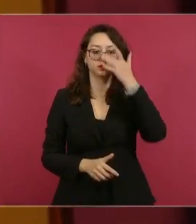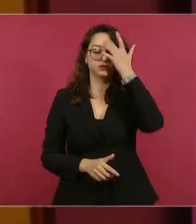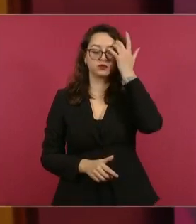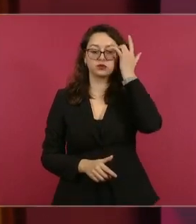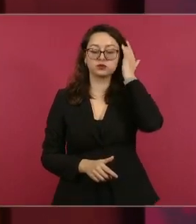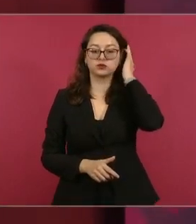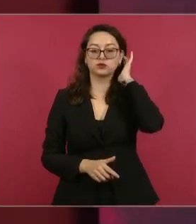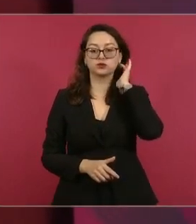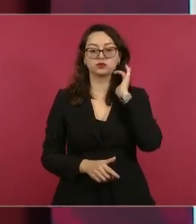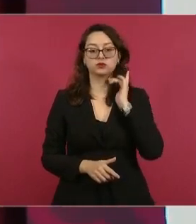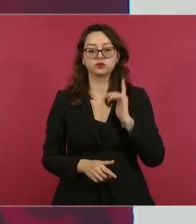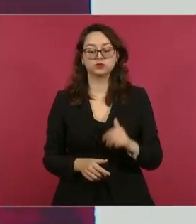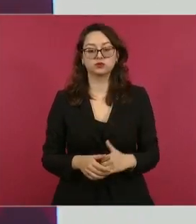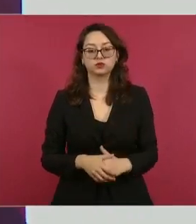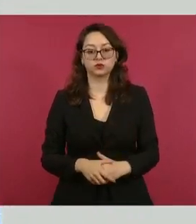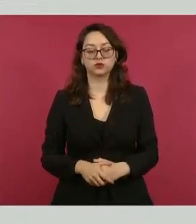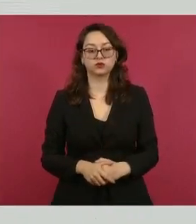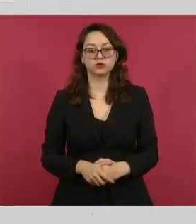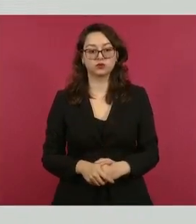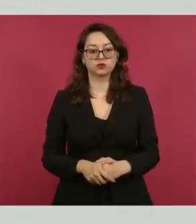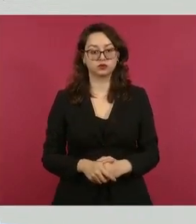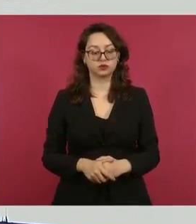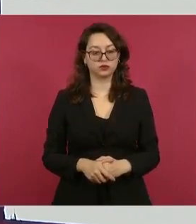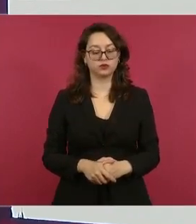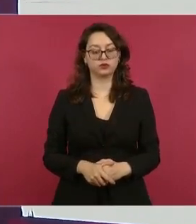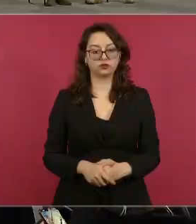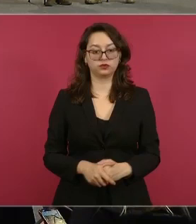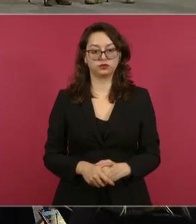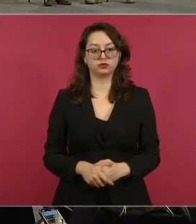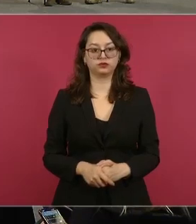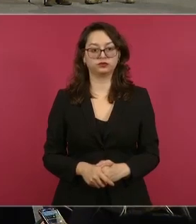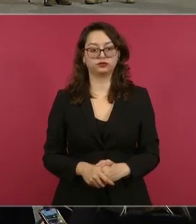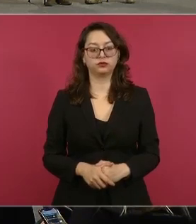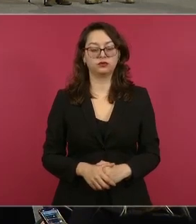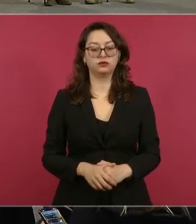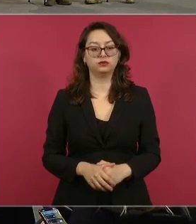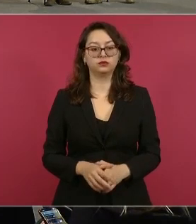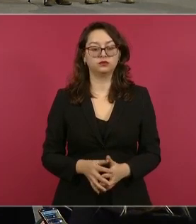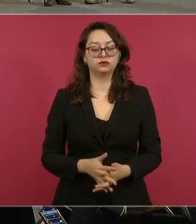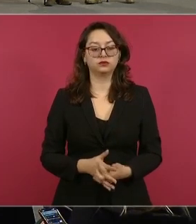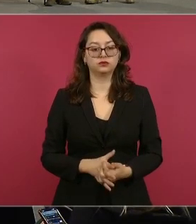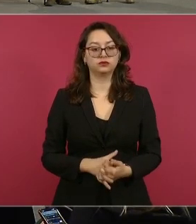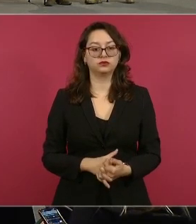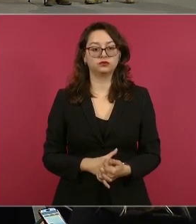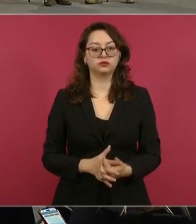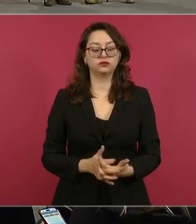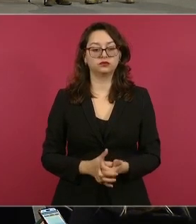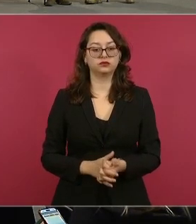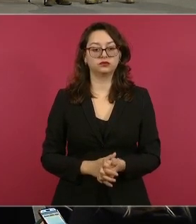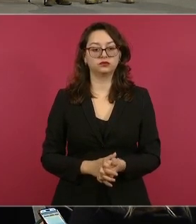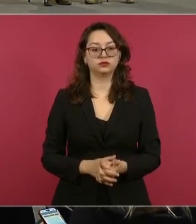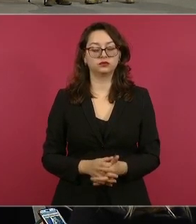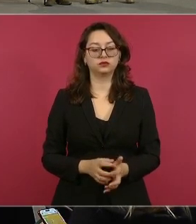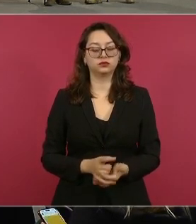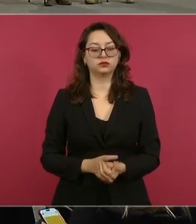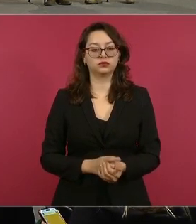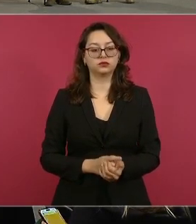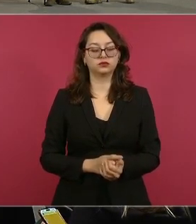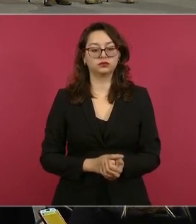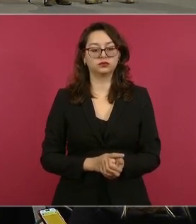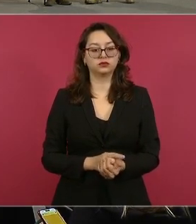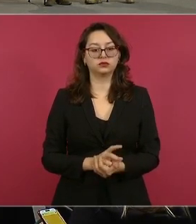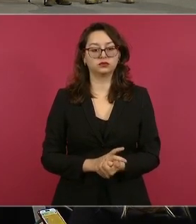No, no, no. Pero, ¿mande? Estaba ya la alerta de la coordinación.